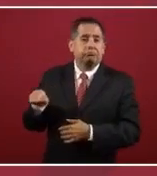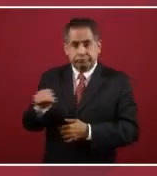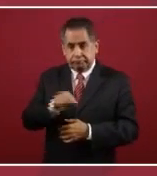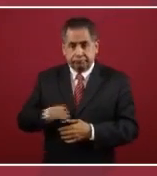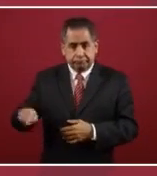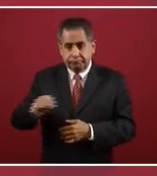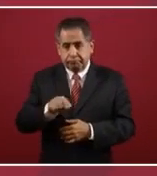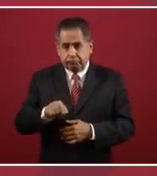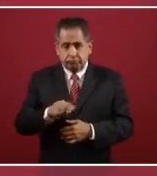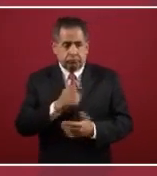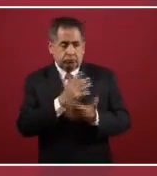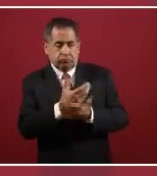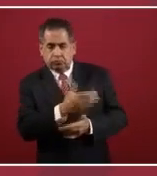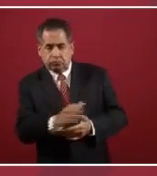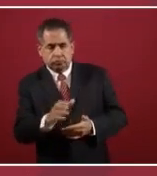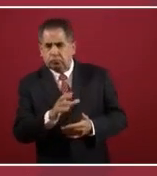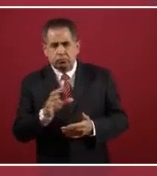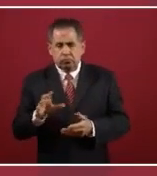en el campo,